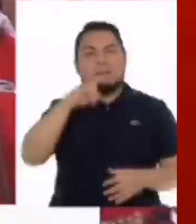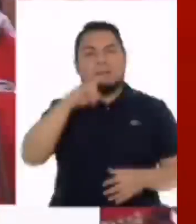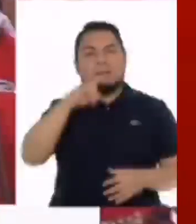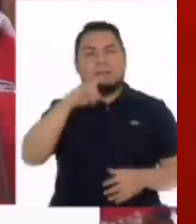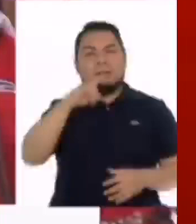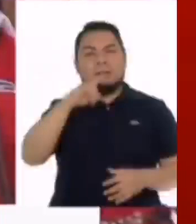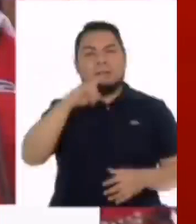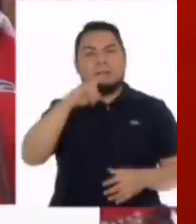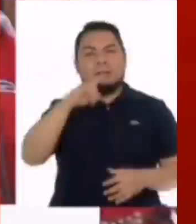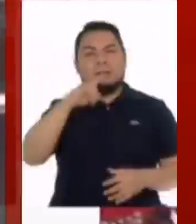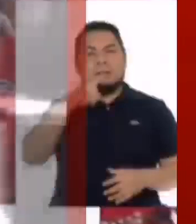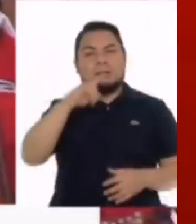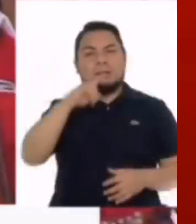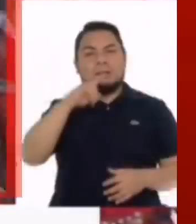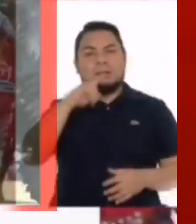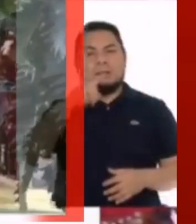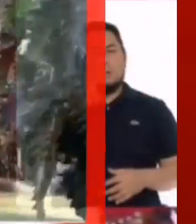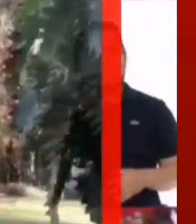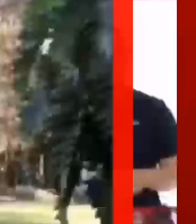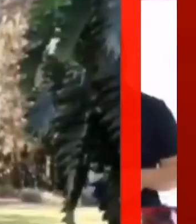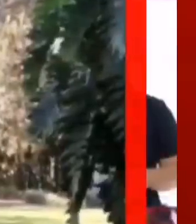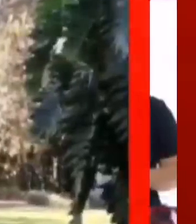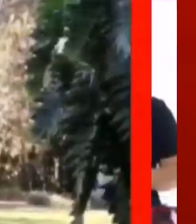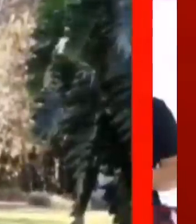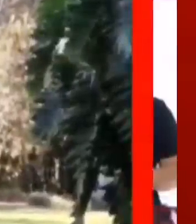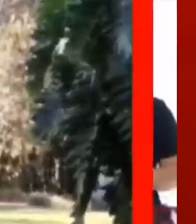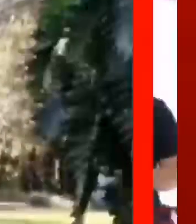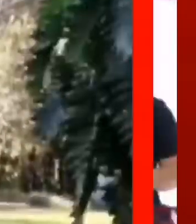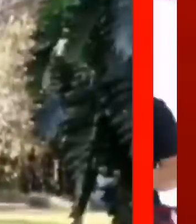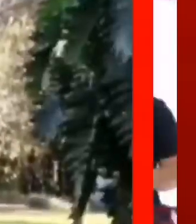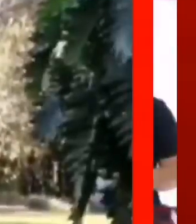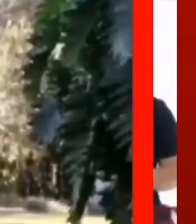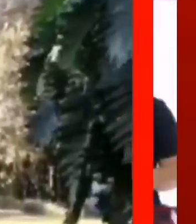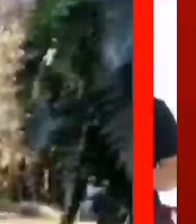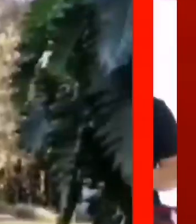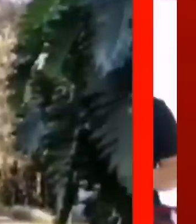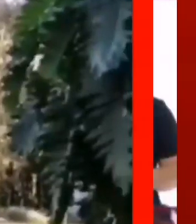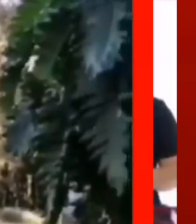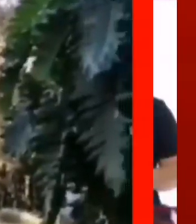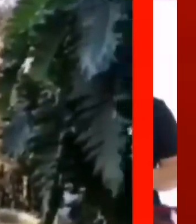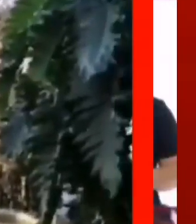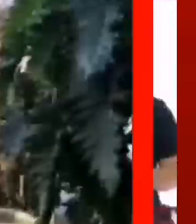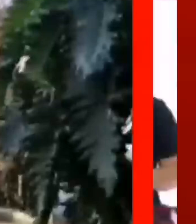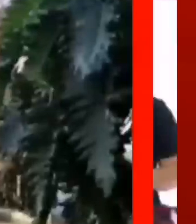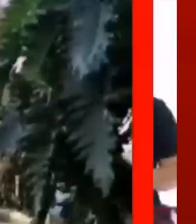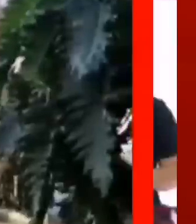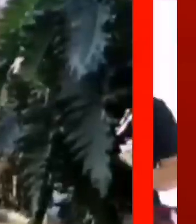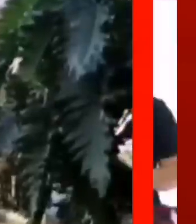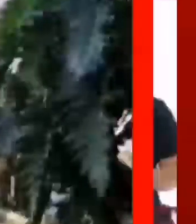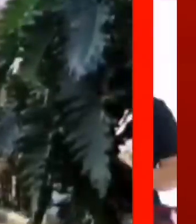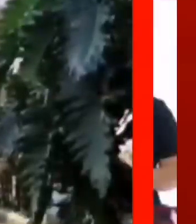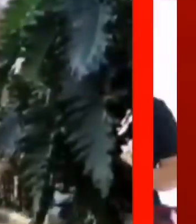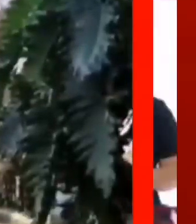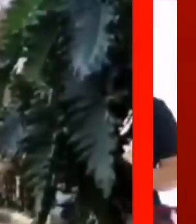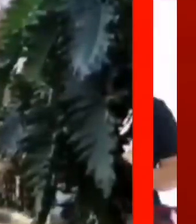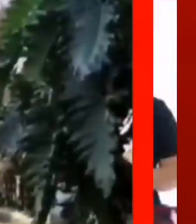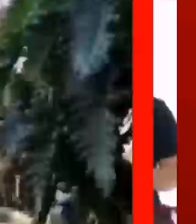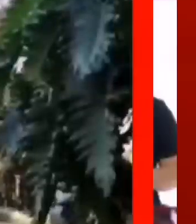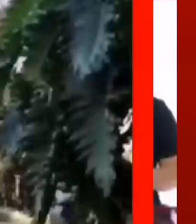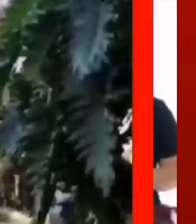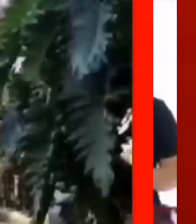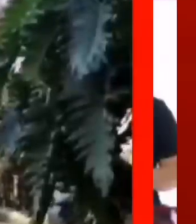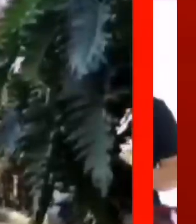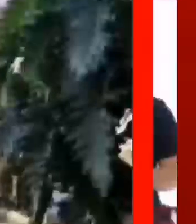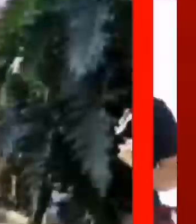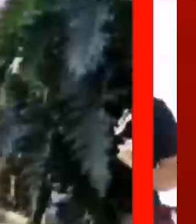pero no va a continuar así. Vamos a vender toda la flotilla de aviones, de helicópteros del